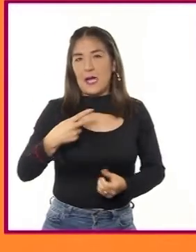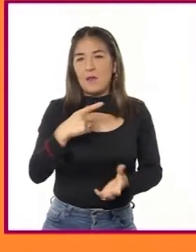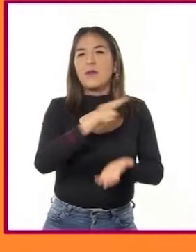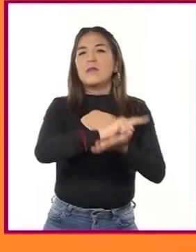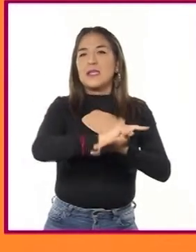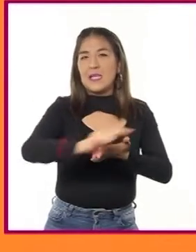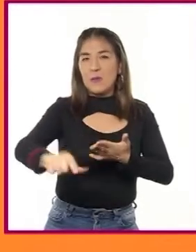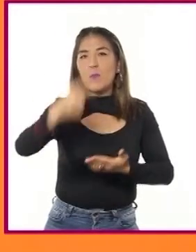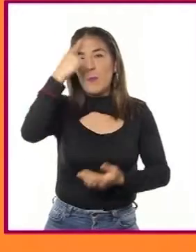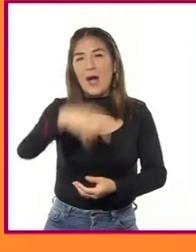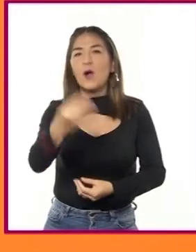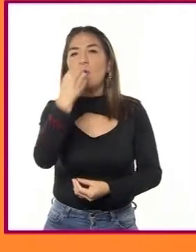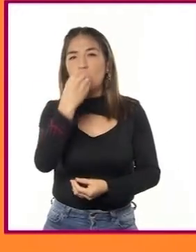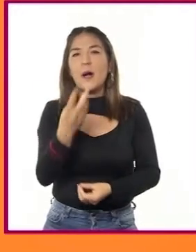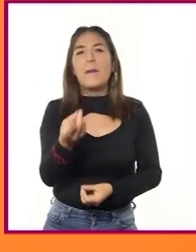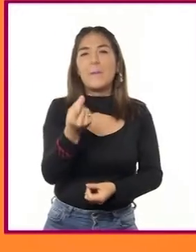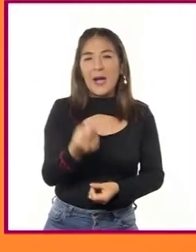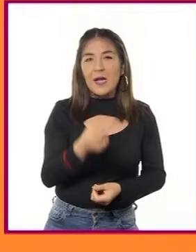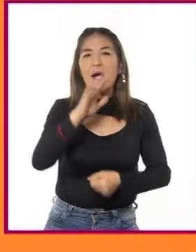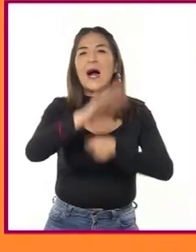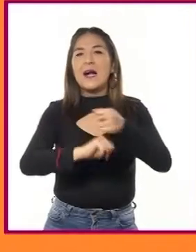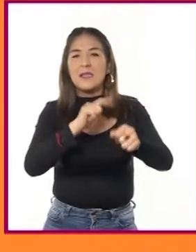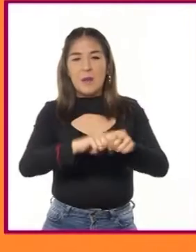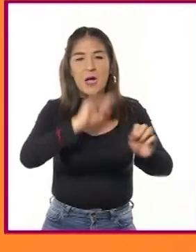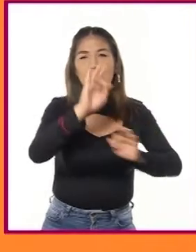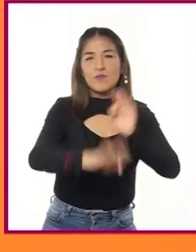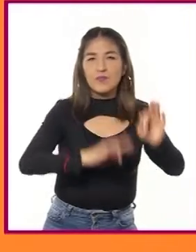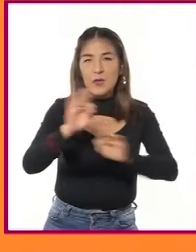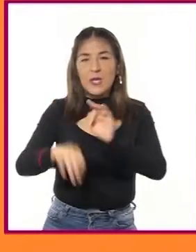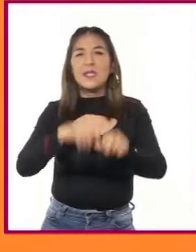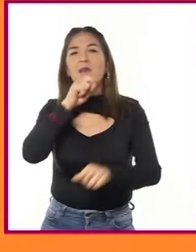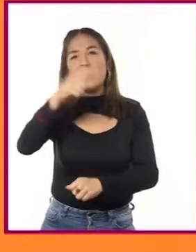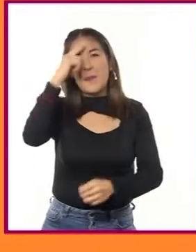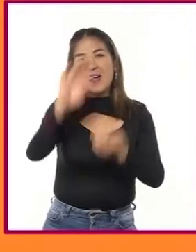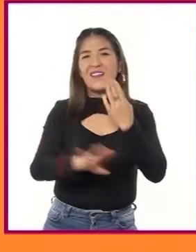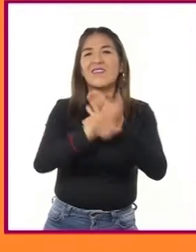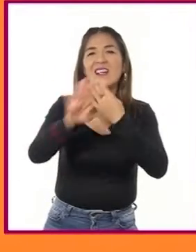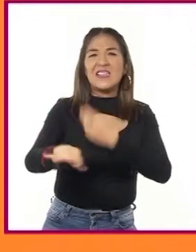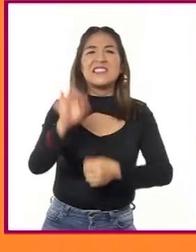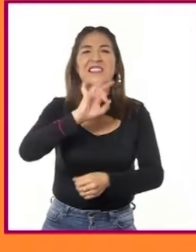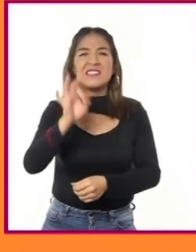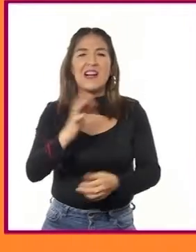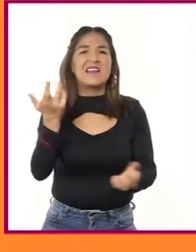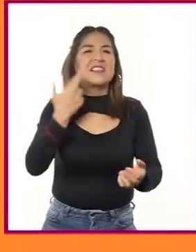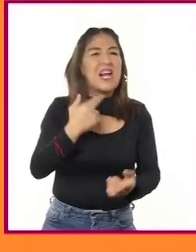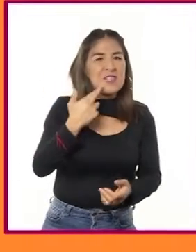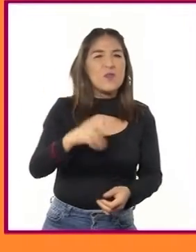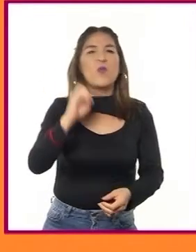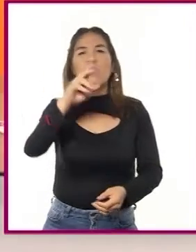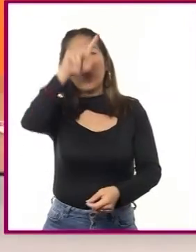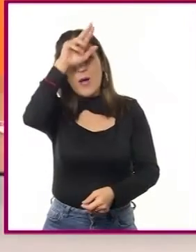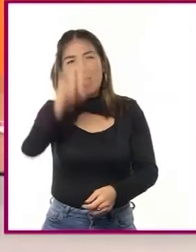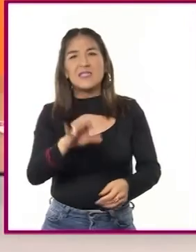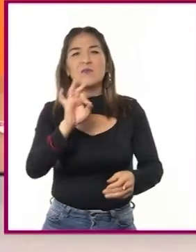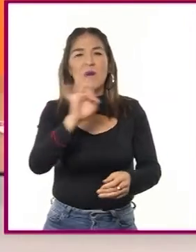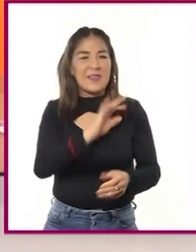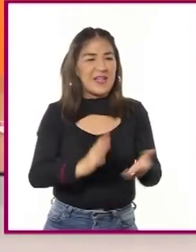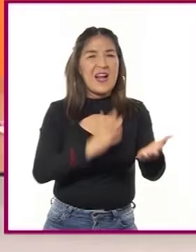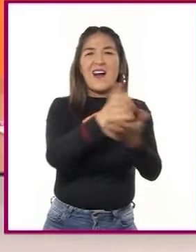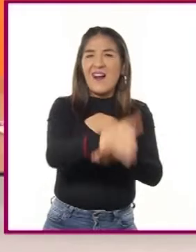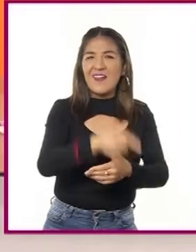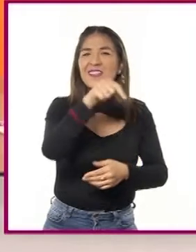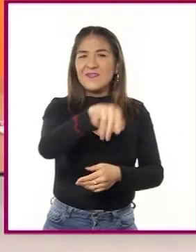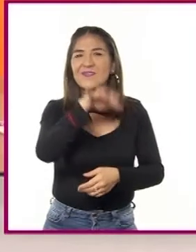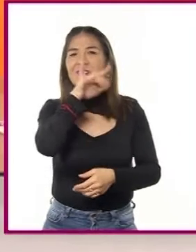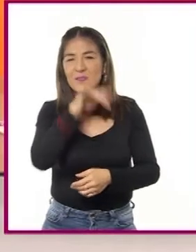para alimentar a perros y al mismo tiempo poder evitar que fauna nociva tenga acceso, que